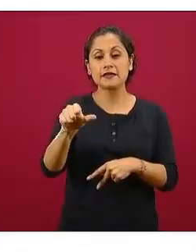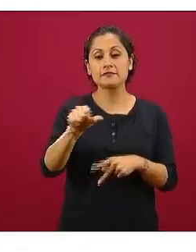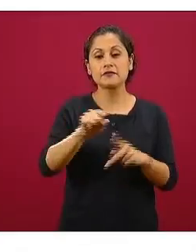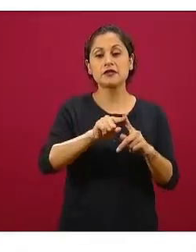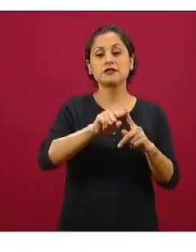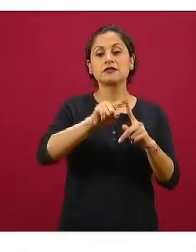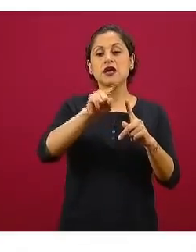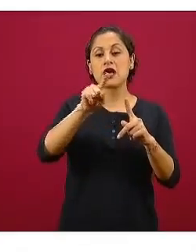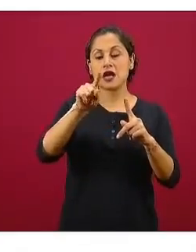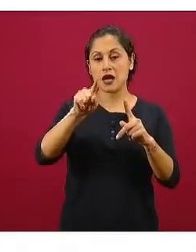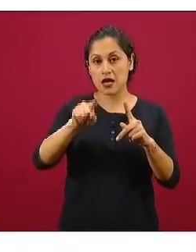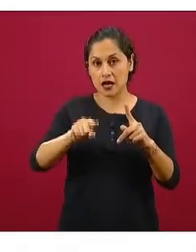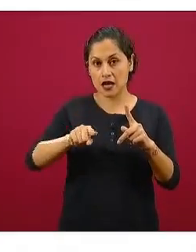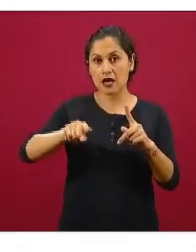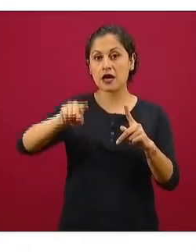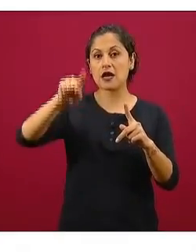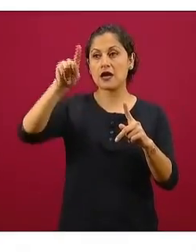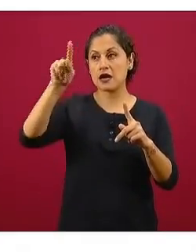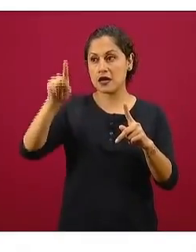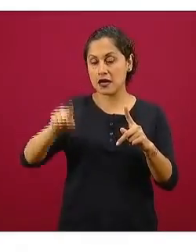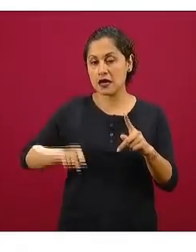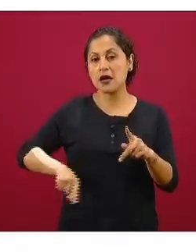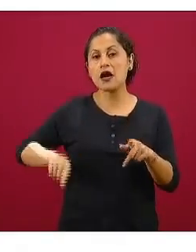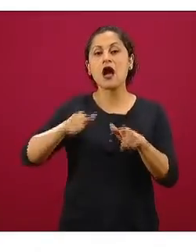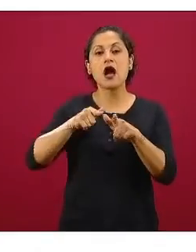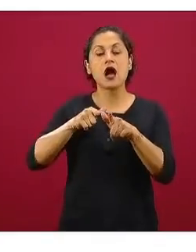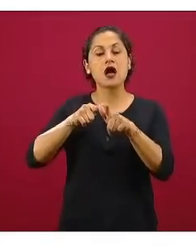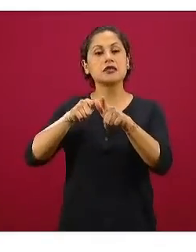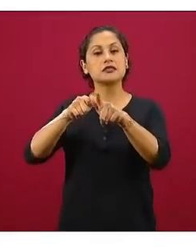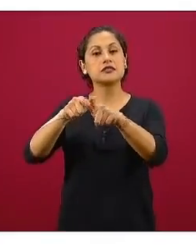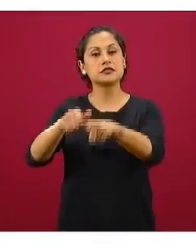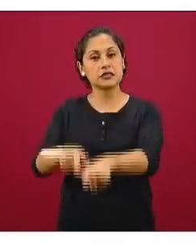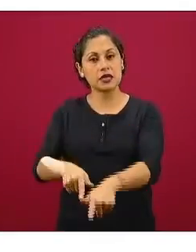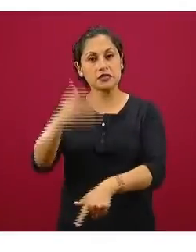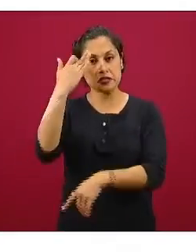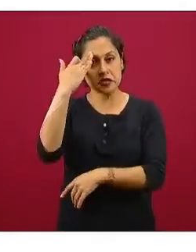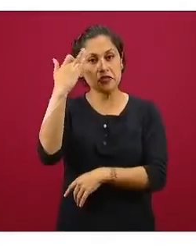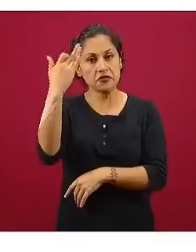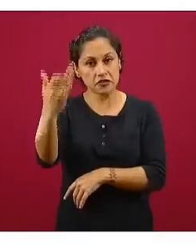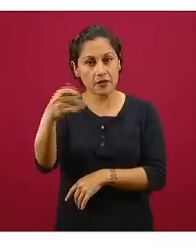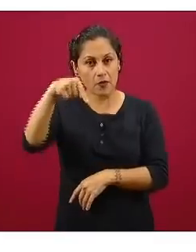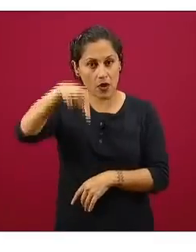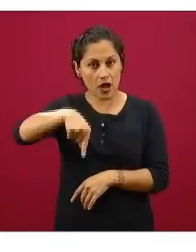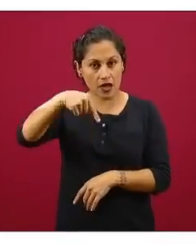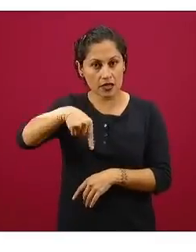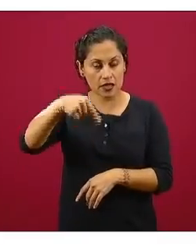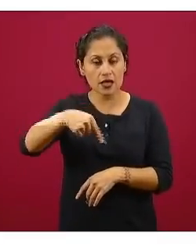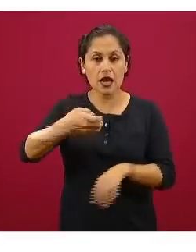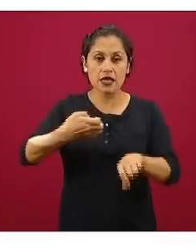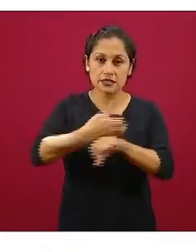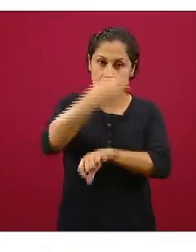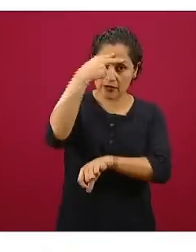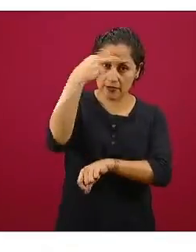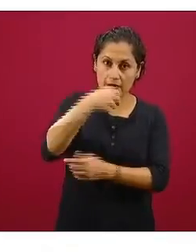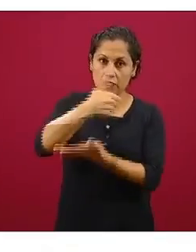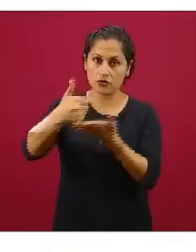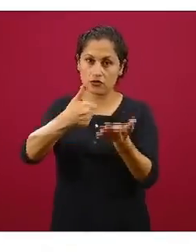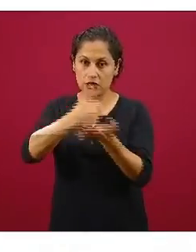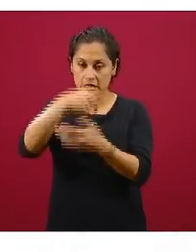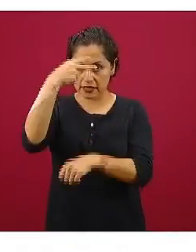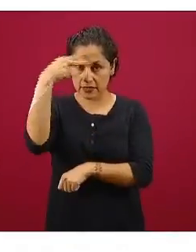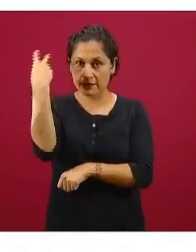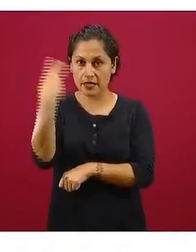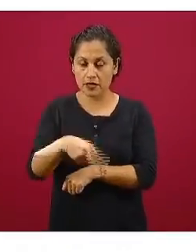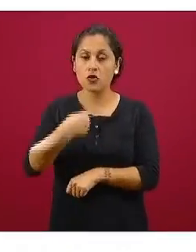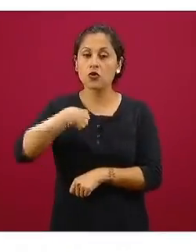tendencia progresiva de prolongarse la epidemia en el Valle de México. Esto ya lo habíamos comentado, cuando menos